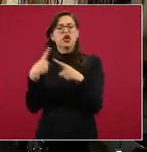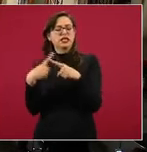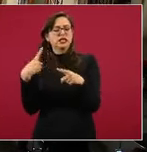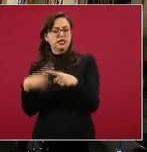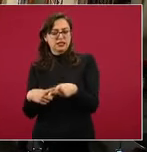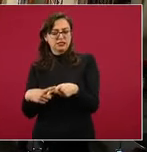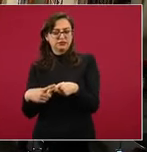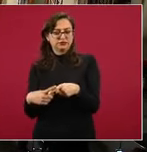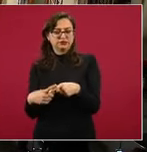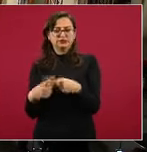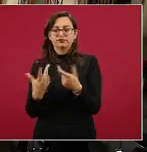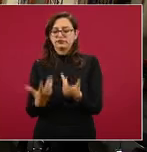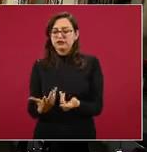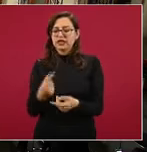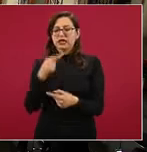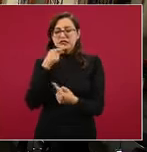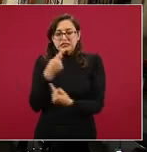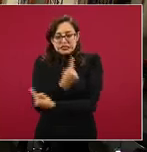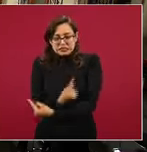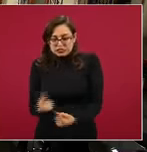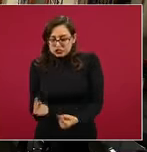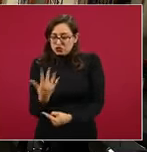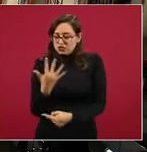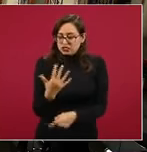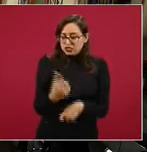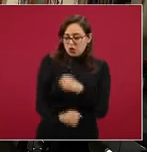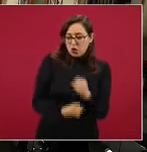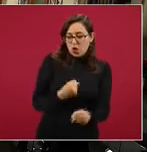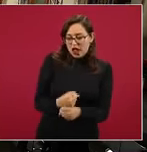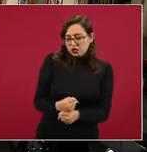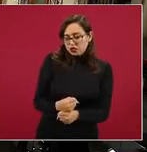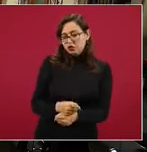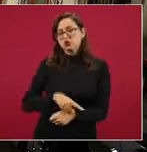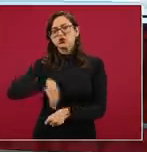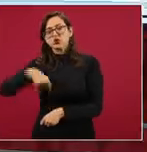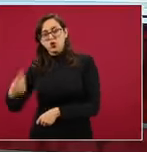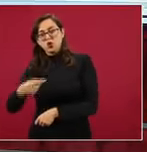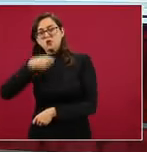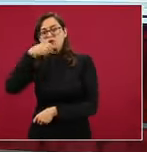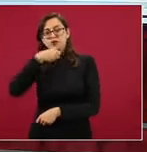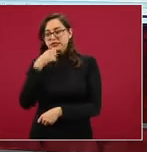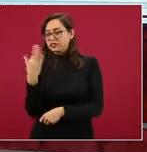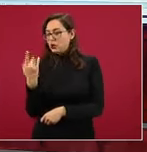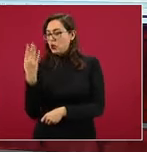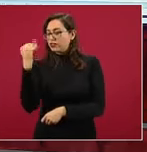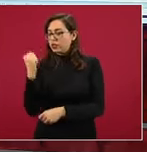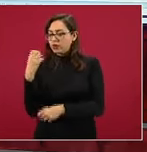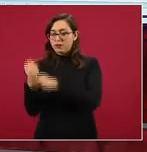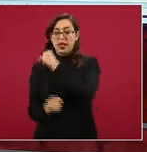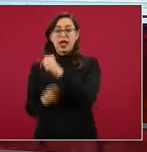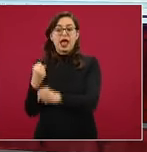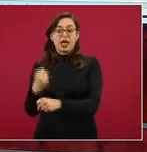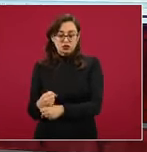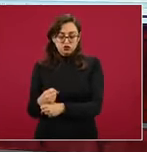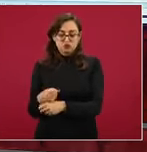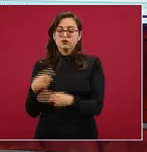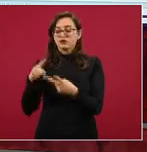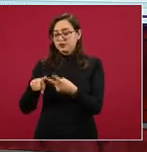personas entre 5 y 59 años de edad que tienen o que viven